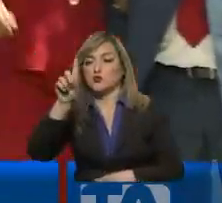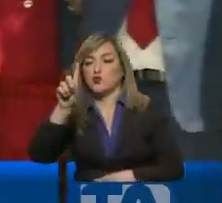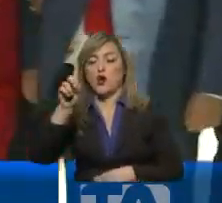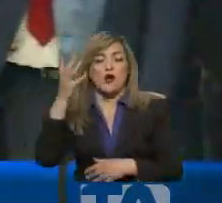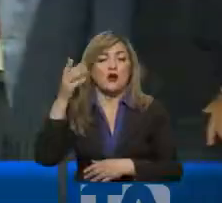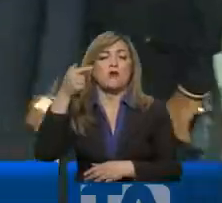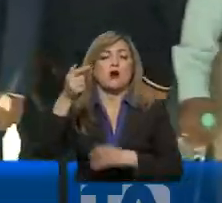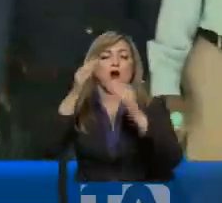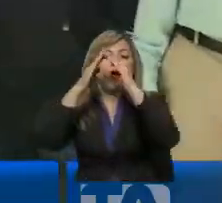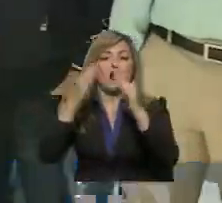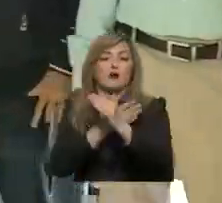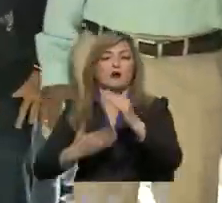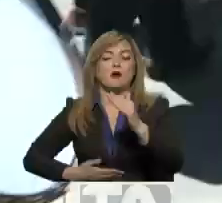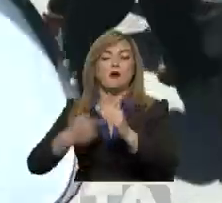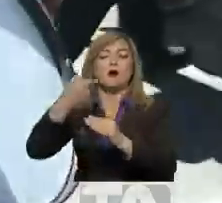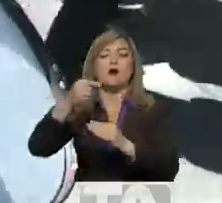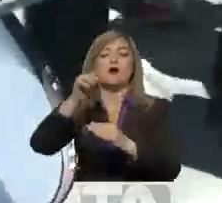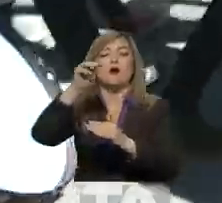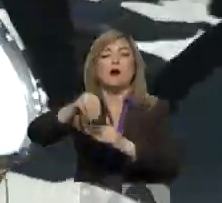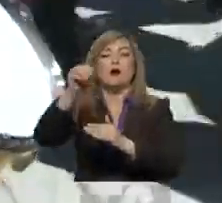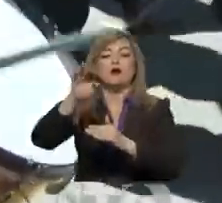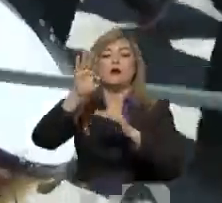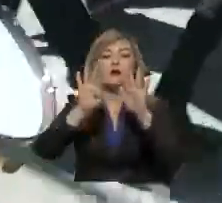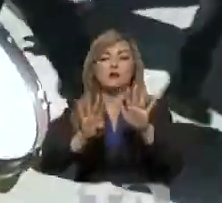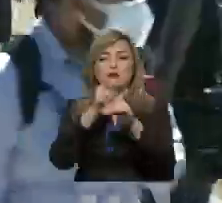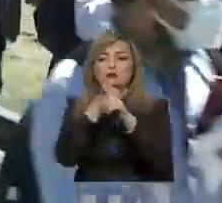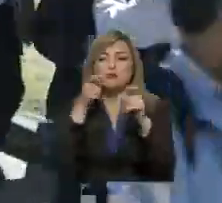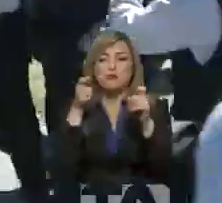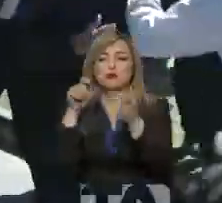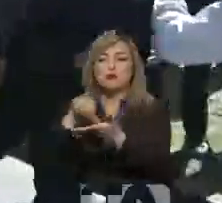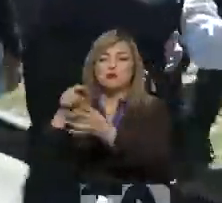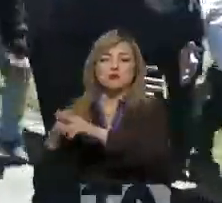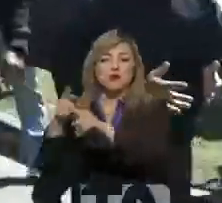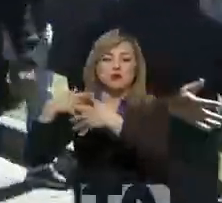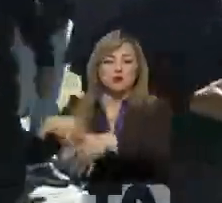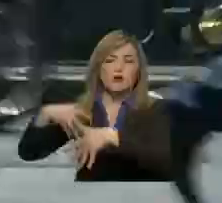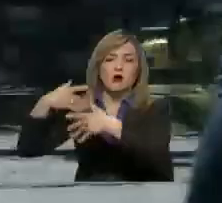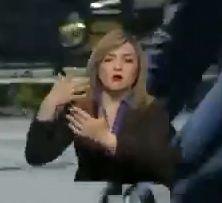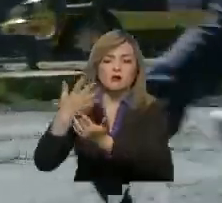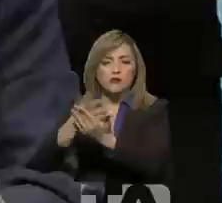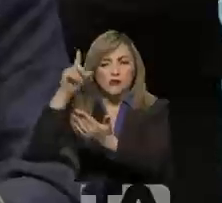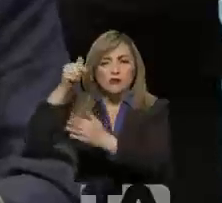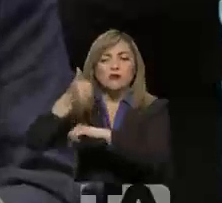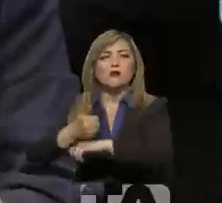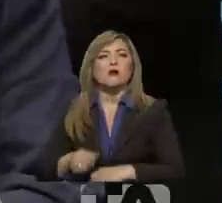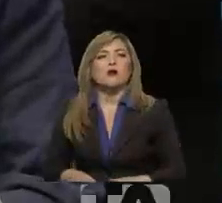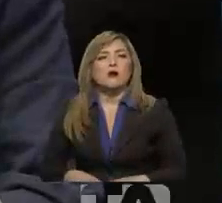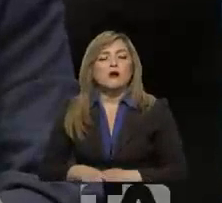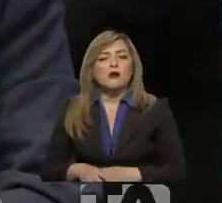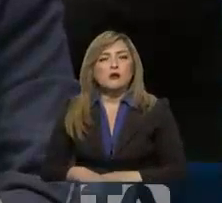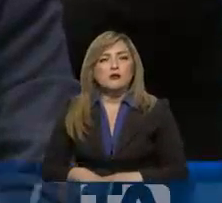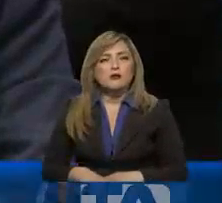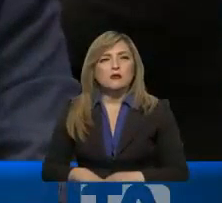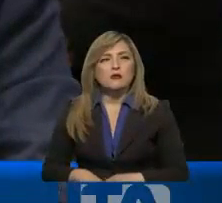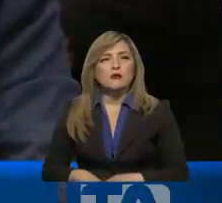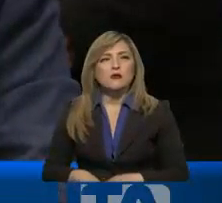Gobierno el próximo martes 9 de marzo. Y en cada ciudad habrá movilizaciones hacia las gobernaciones. Nosotros desde